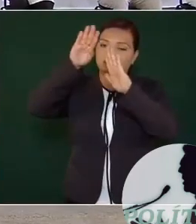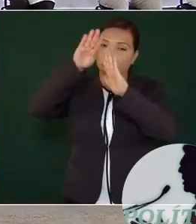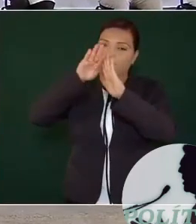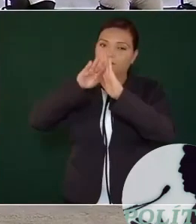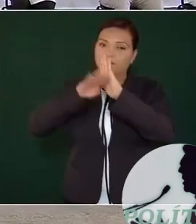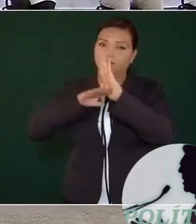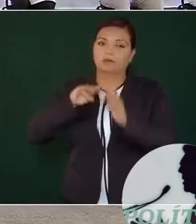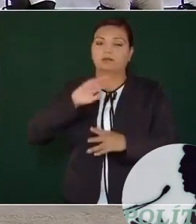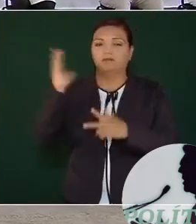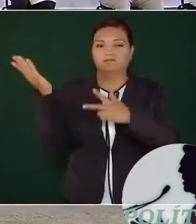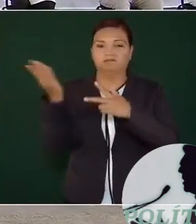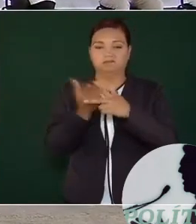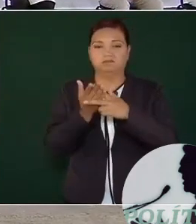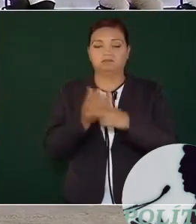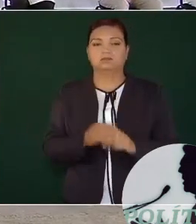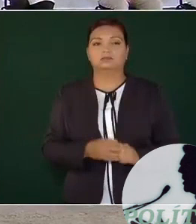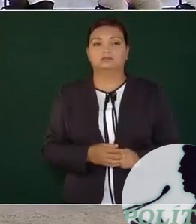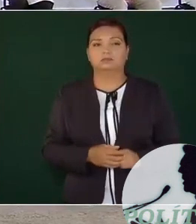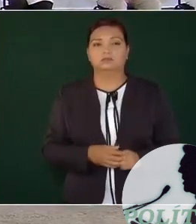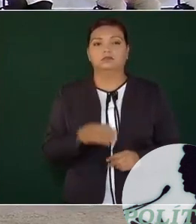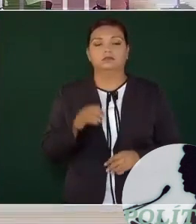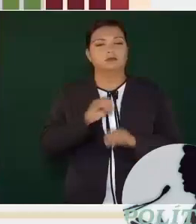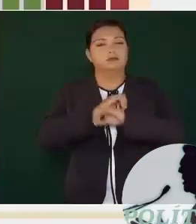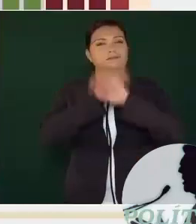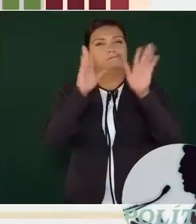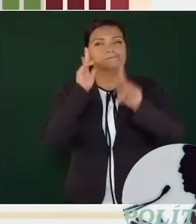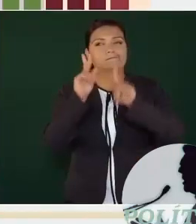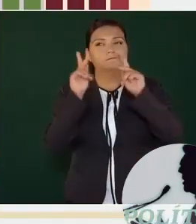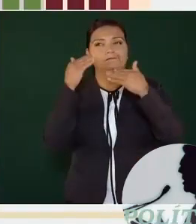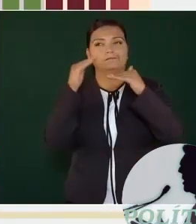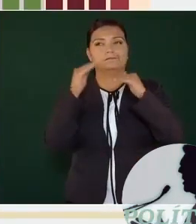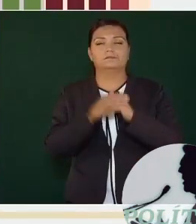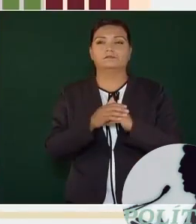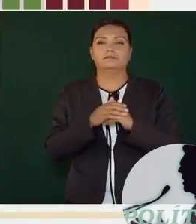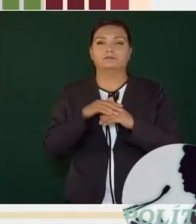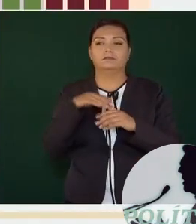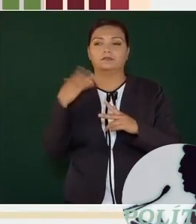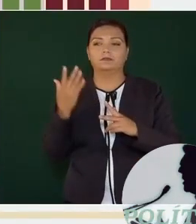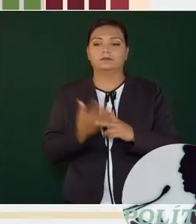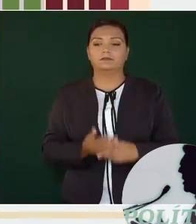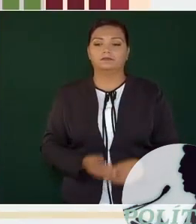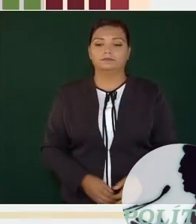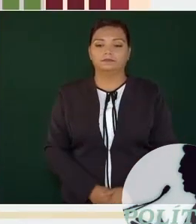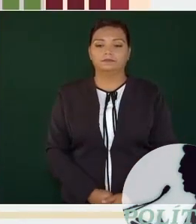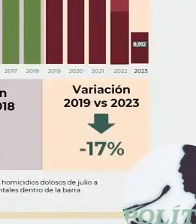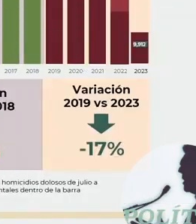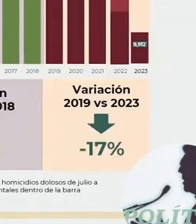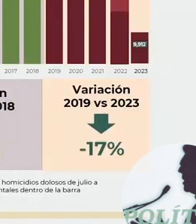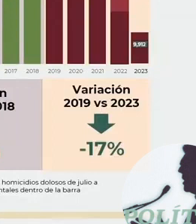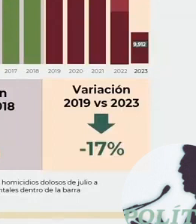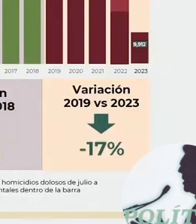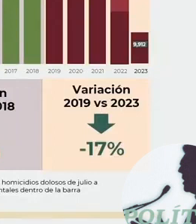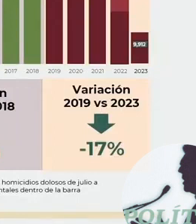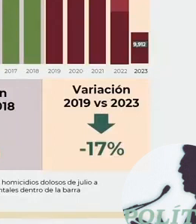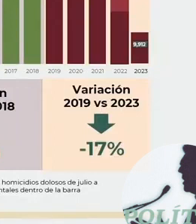homicidio. Claro, hablan ellos de homicidio, ¿no? Pero a ver, pon